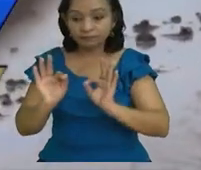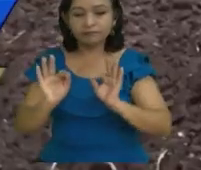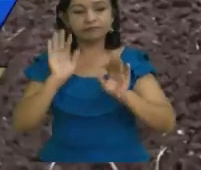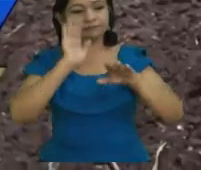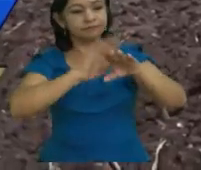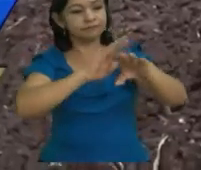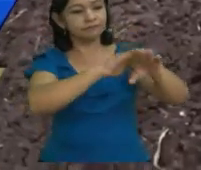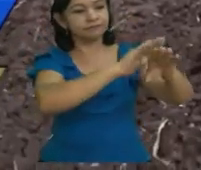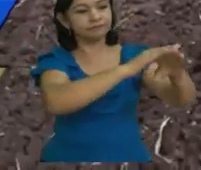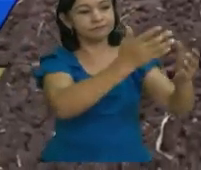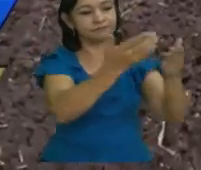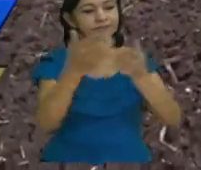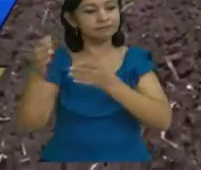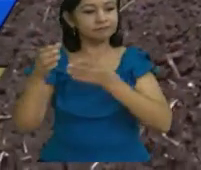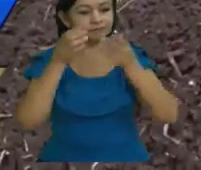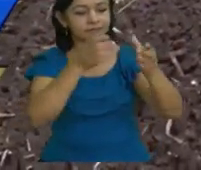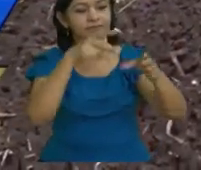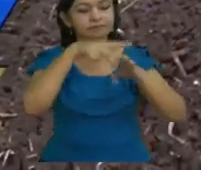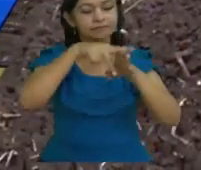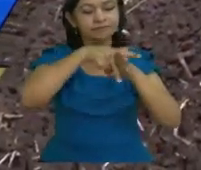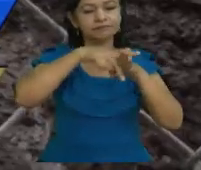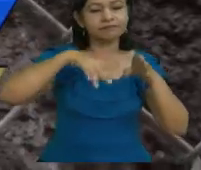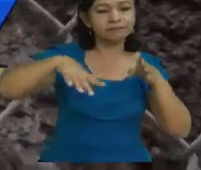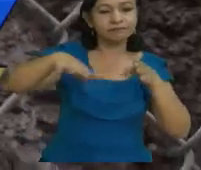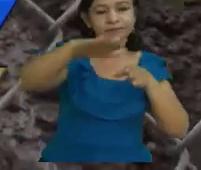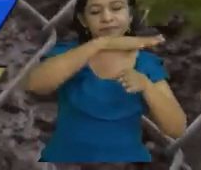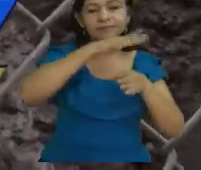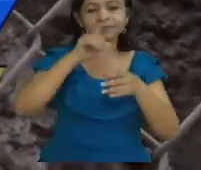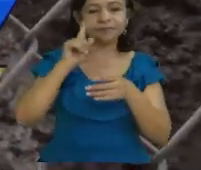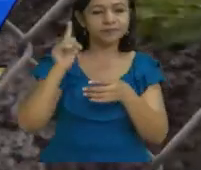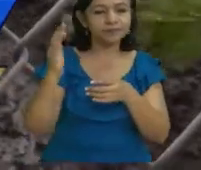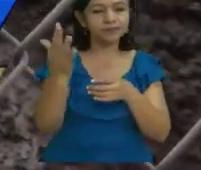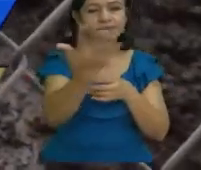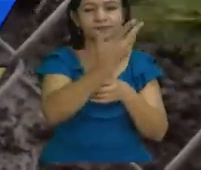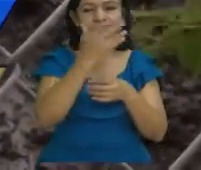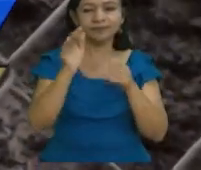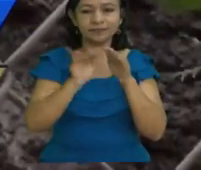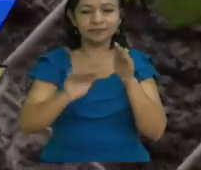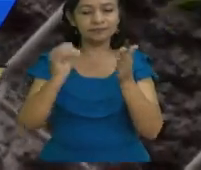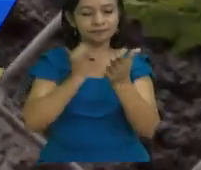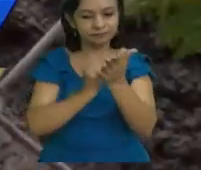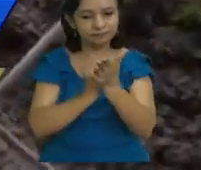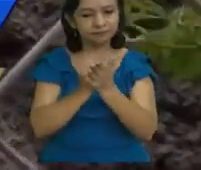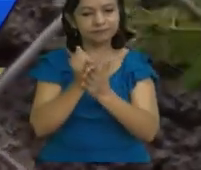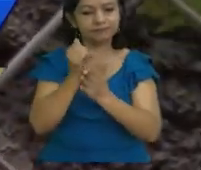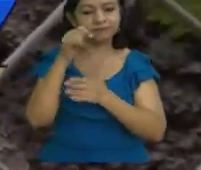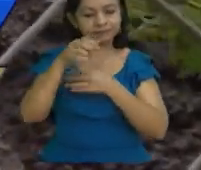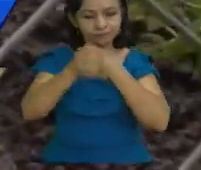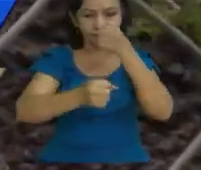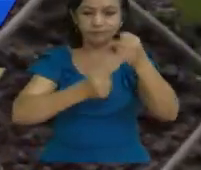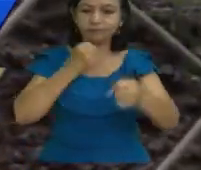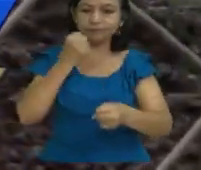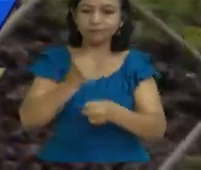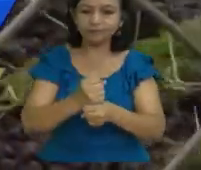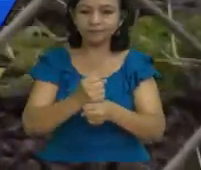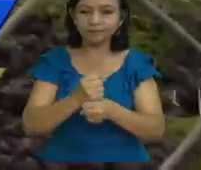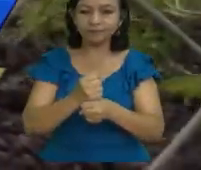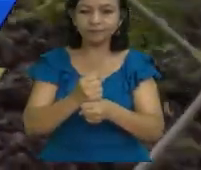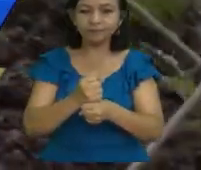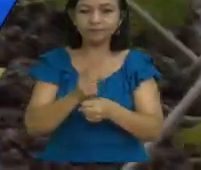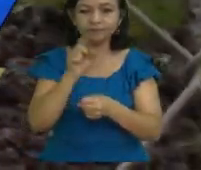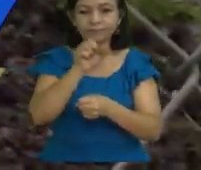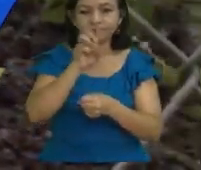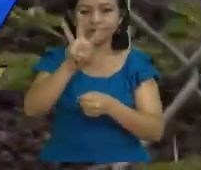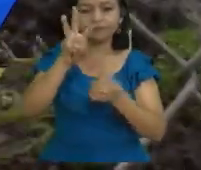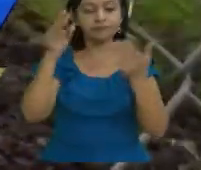entonces ya trasladamos al productor, pero ahorita estamos en todos los centros, sobre todo las investigaciones. Este año tenemos programado inaugurar 13